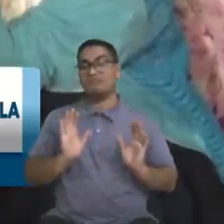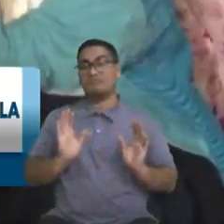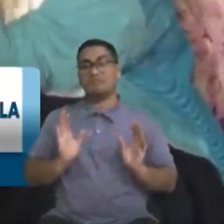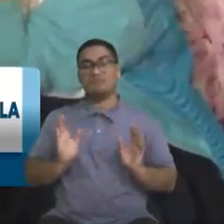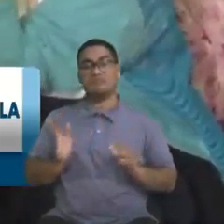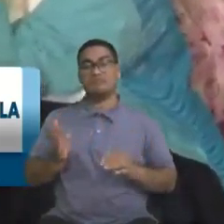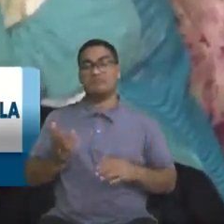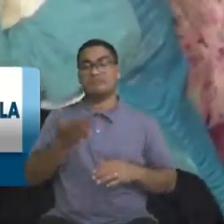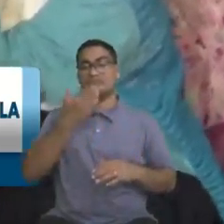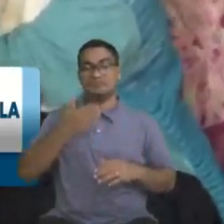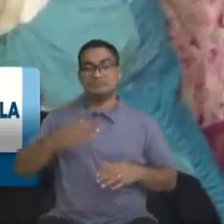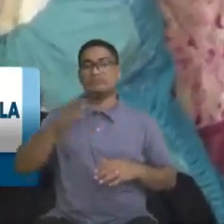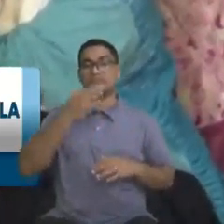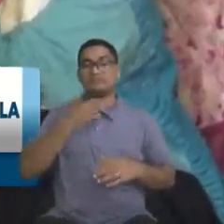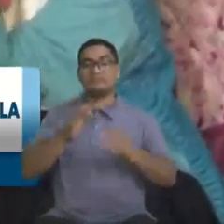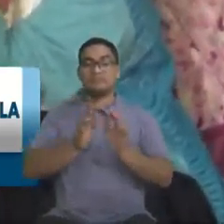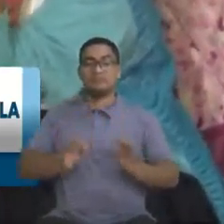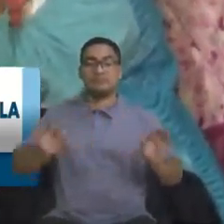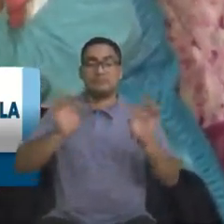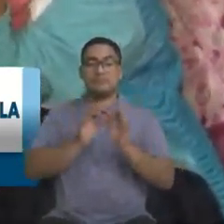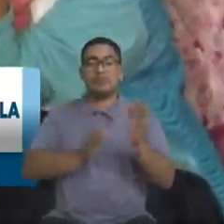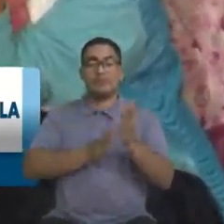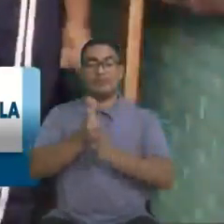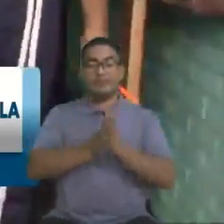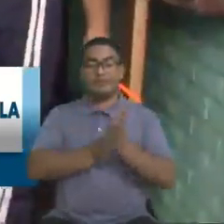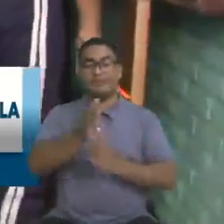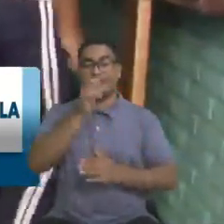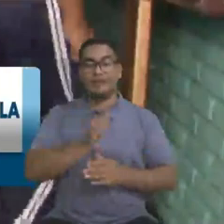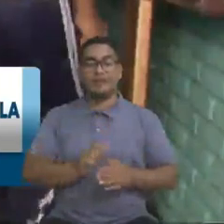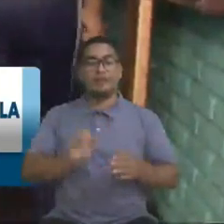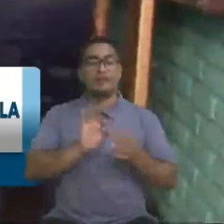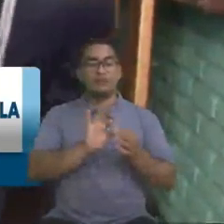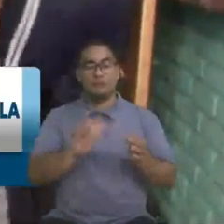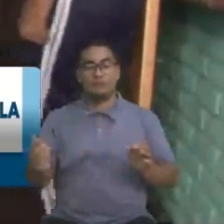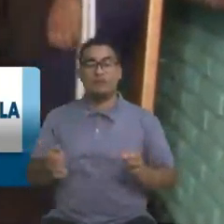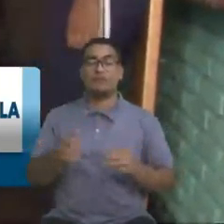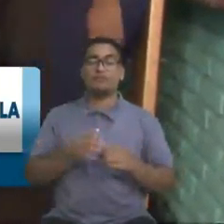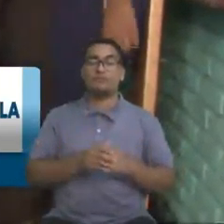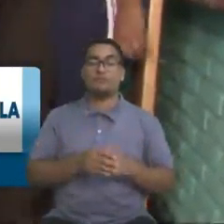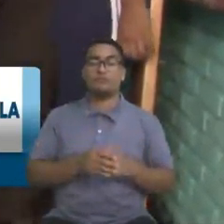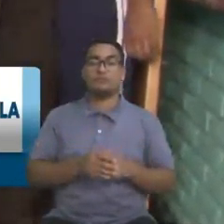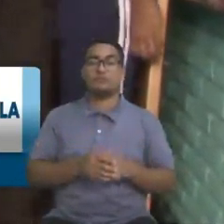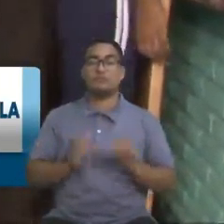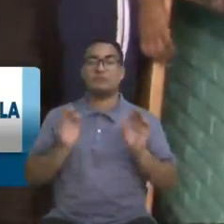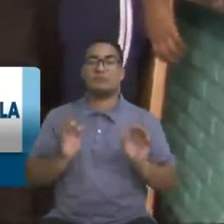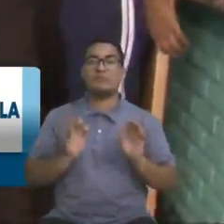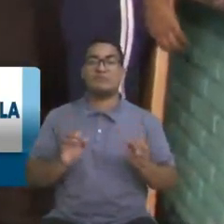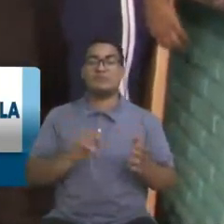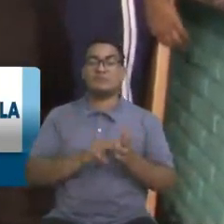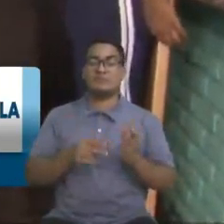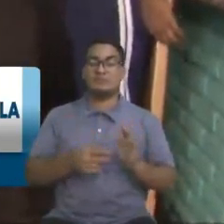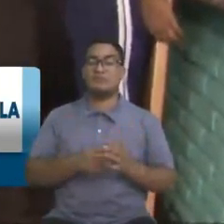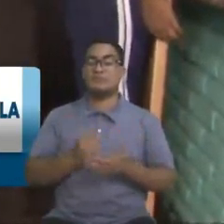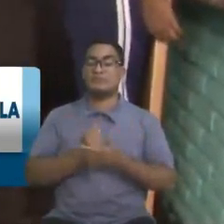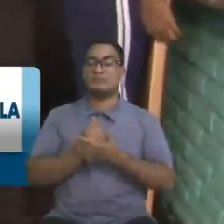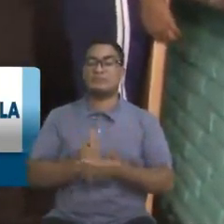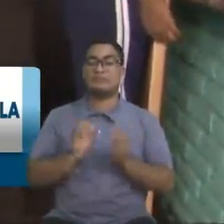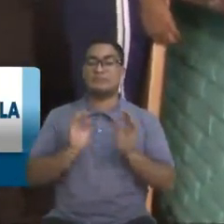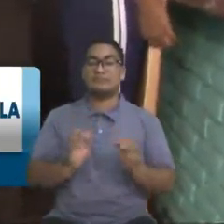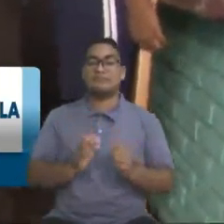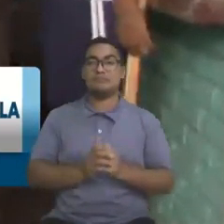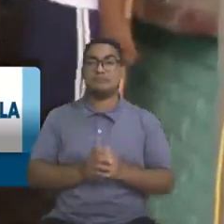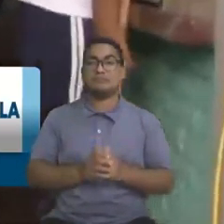que pasa es que a veces le alistan la lonchera, igual va la gaseosa o van los jugos, que son como que estén tomando jugos. Gaseosa. Es igual